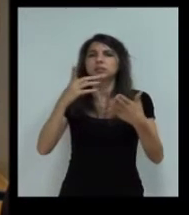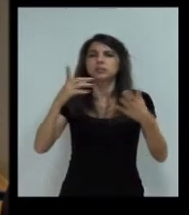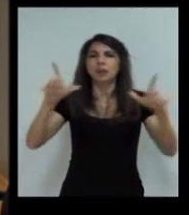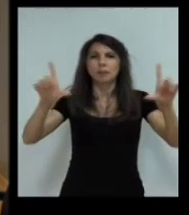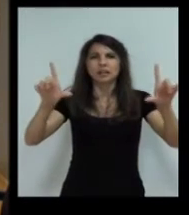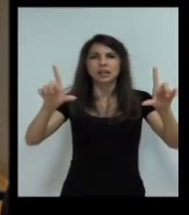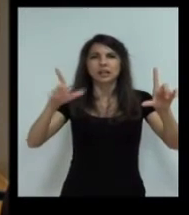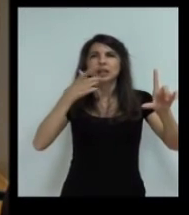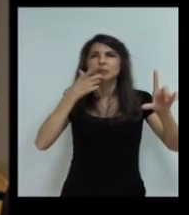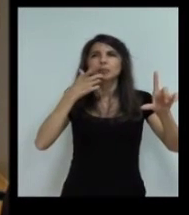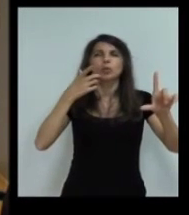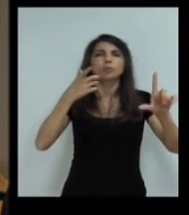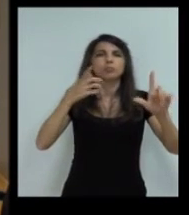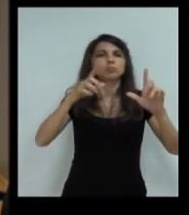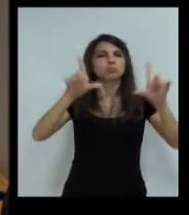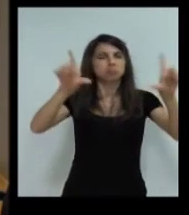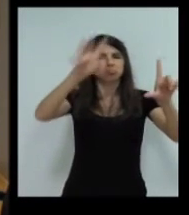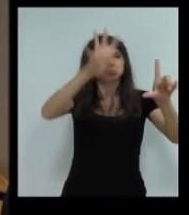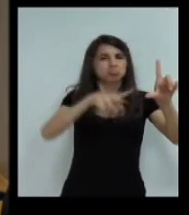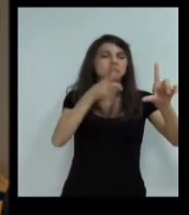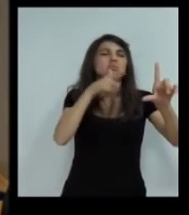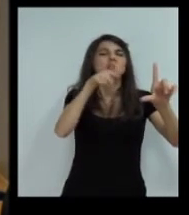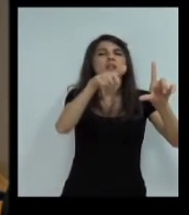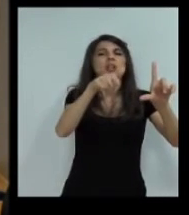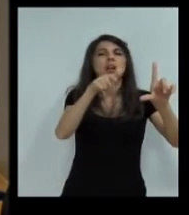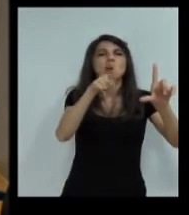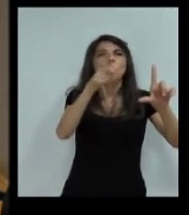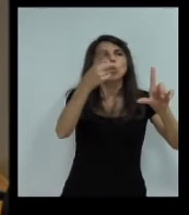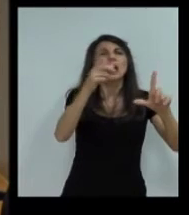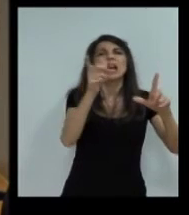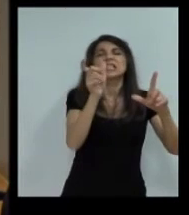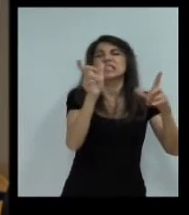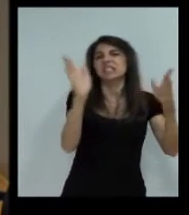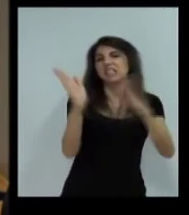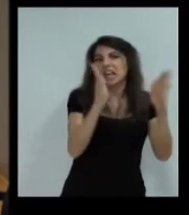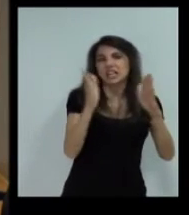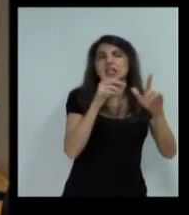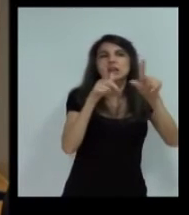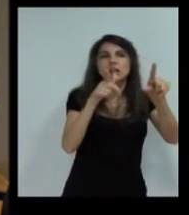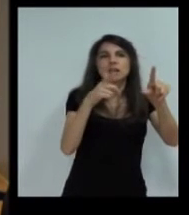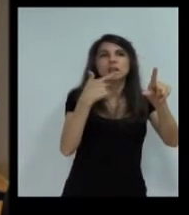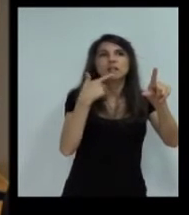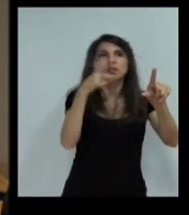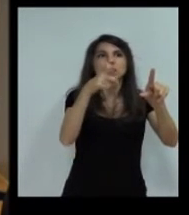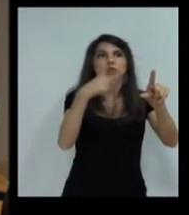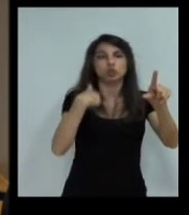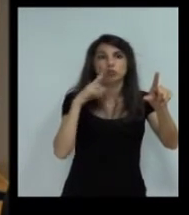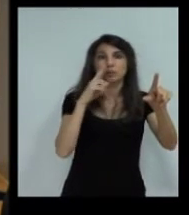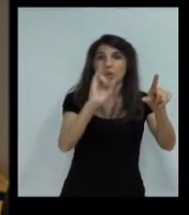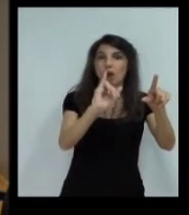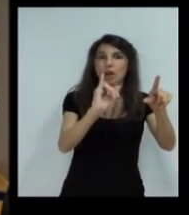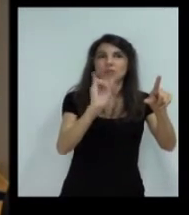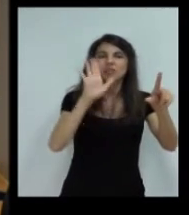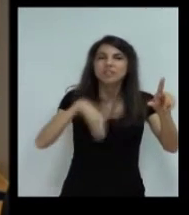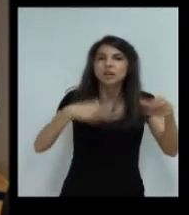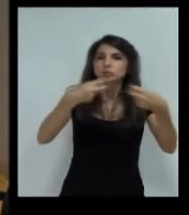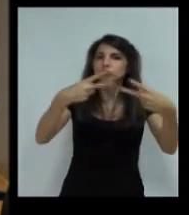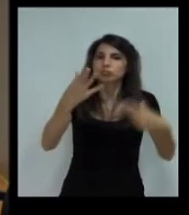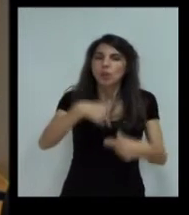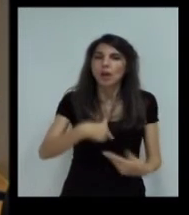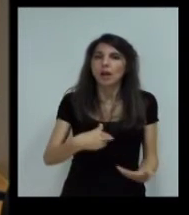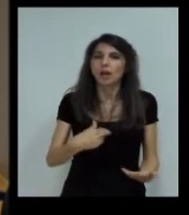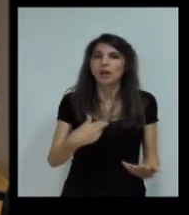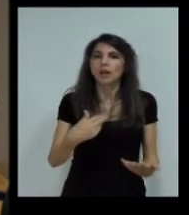la serie X, se podía poner subtitulada. ¿Sabes dónde nos falta esa